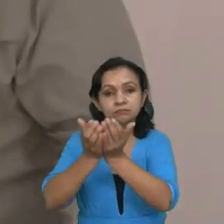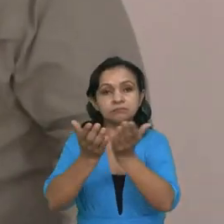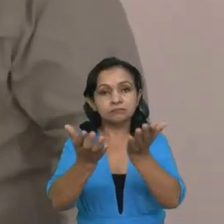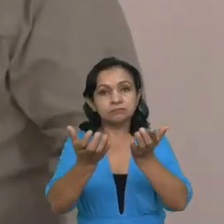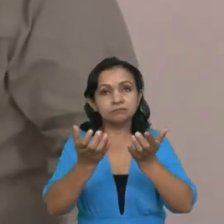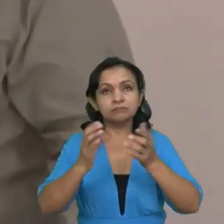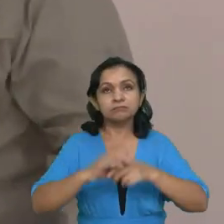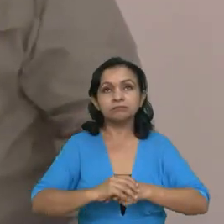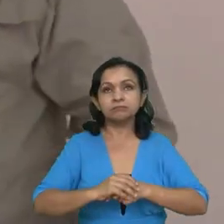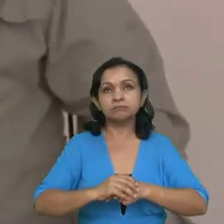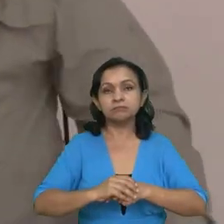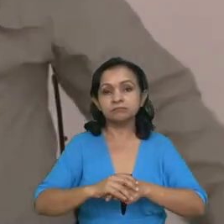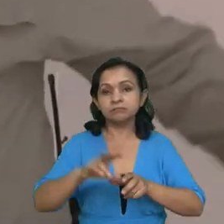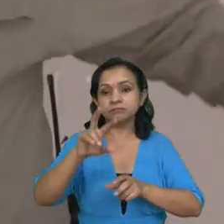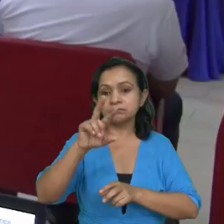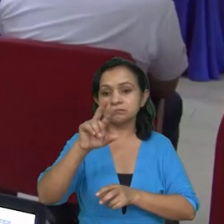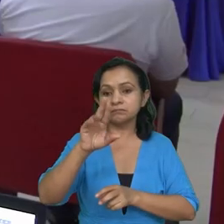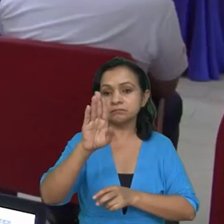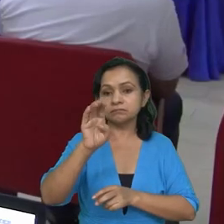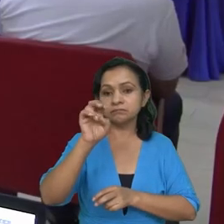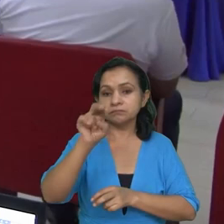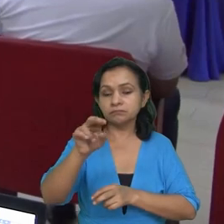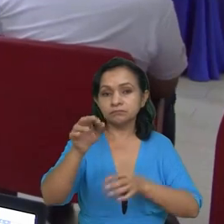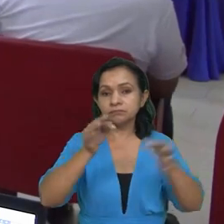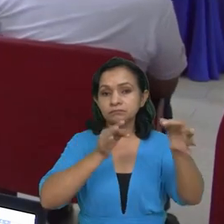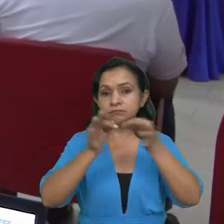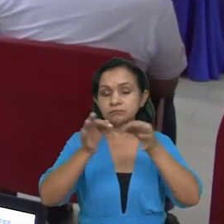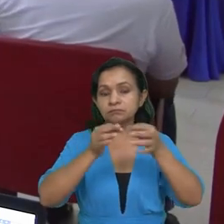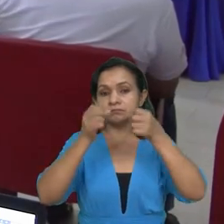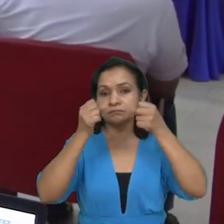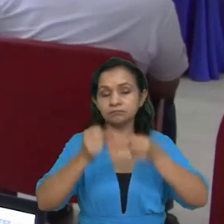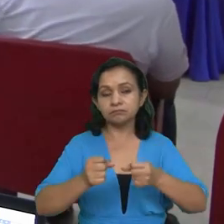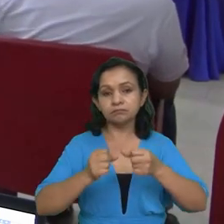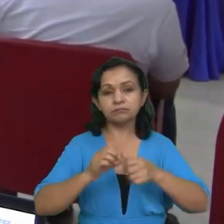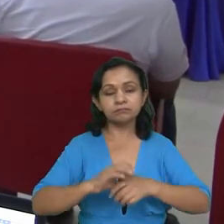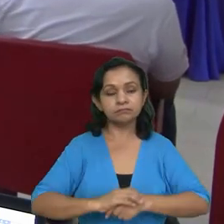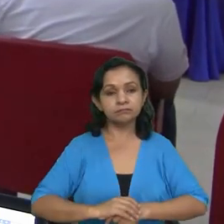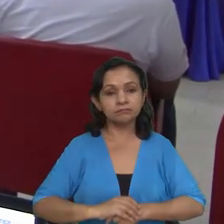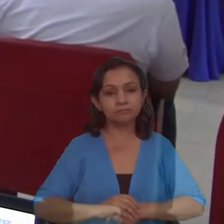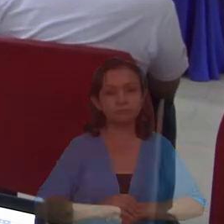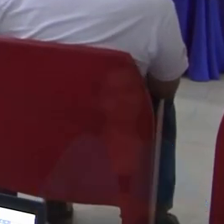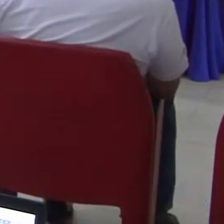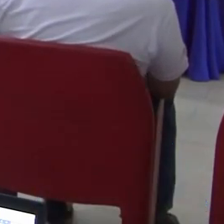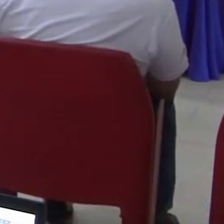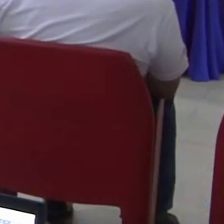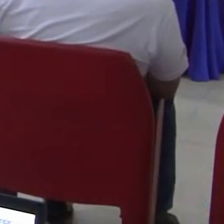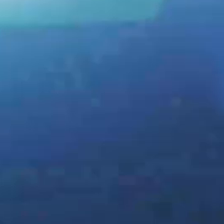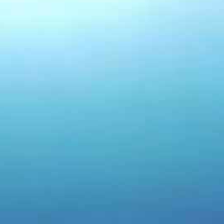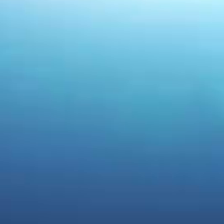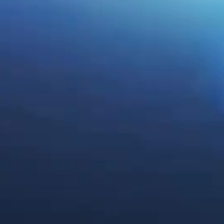con cámara de rubén castro para el canal parlamentario les informó miguel cargan xamena